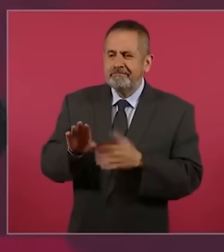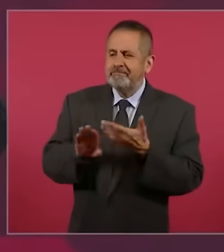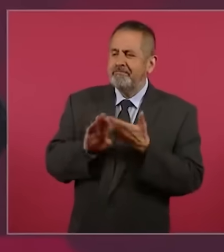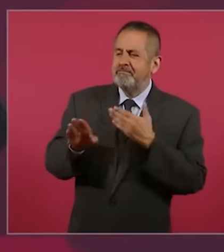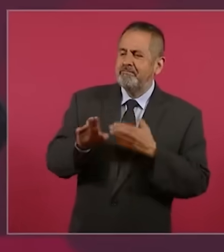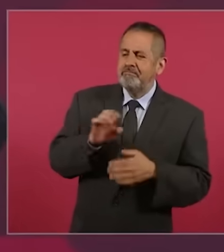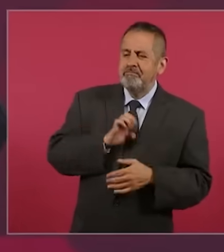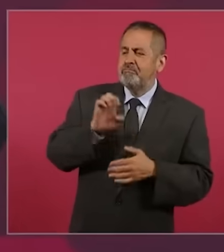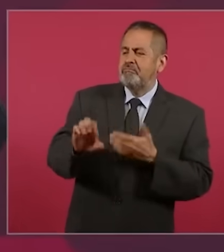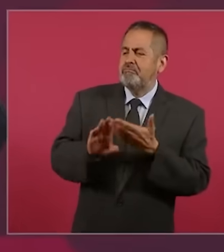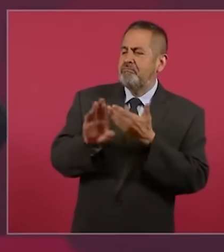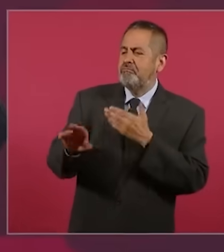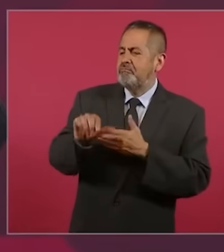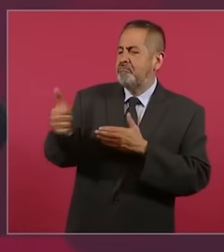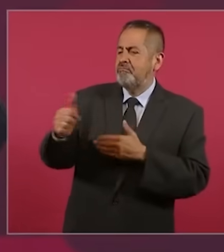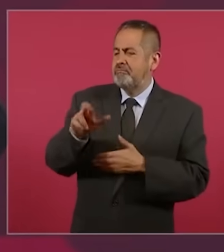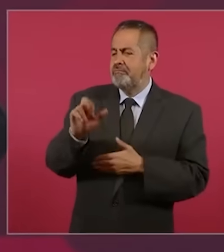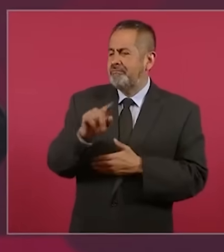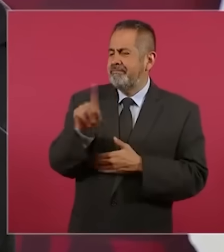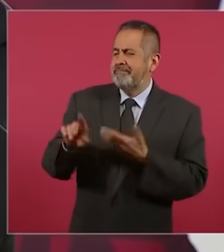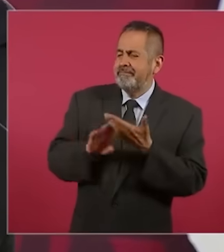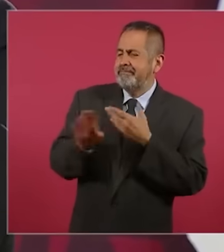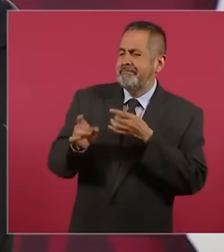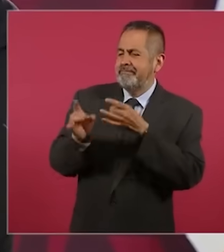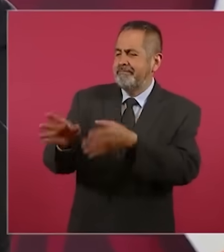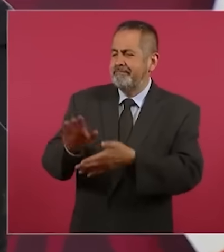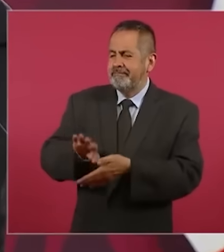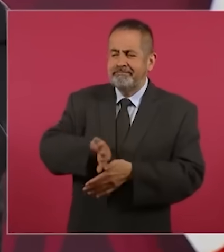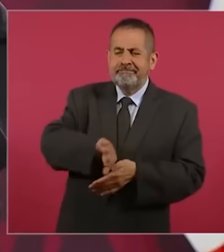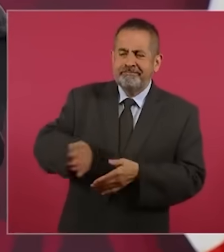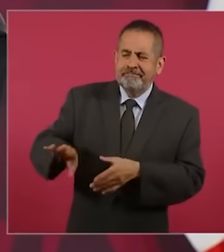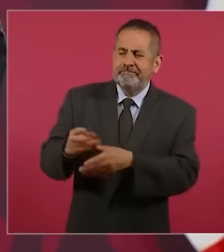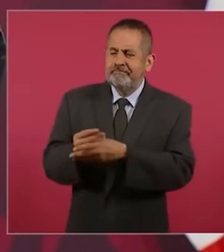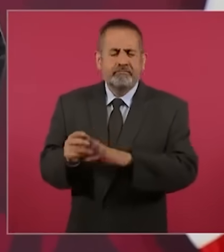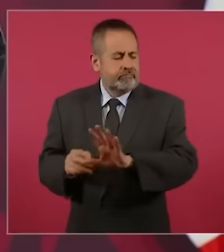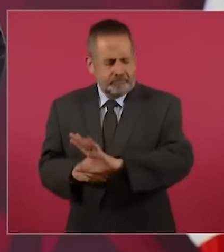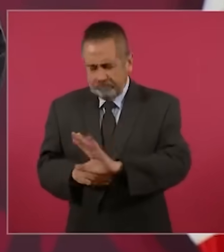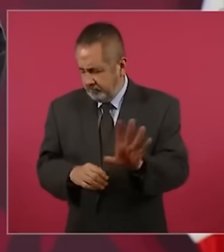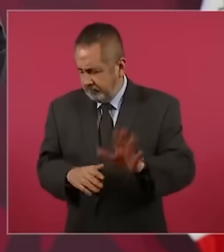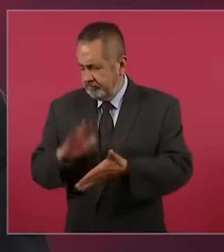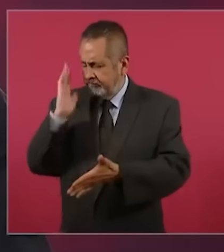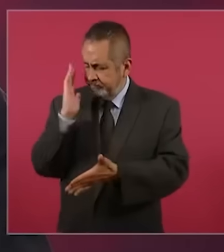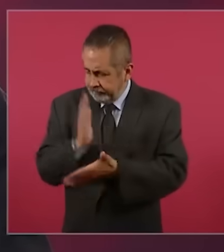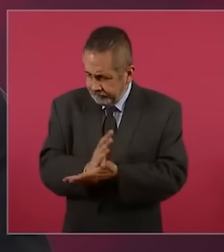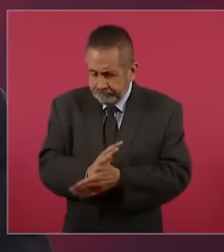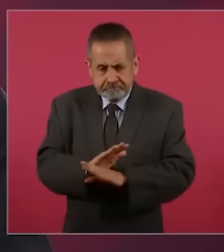el clasismo, desterrar la corrupción de México.